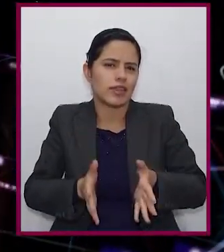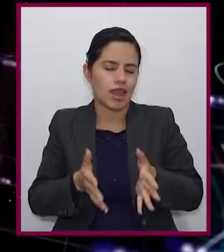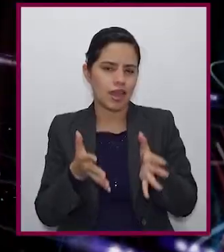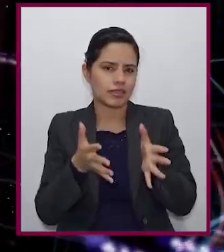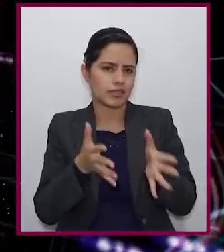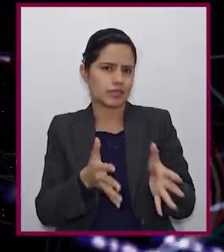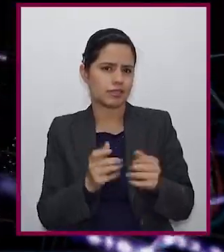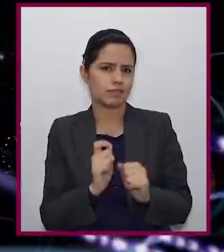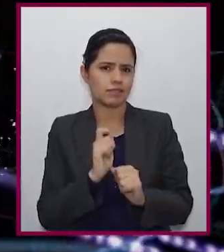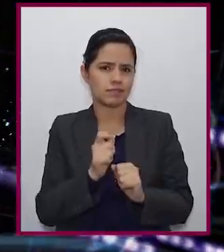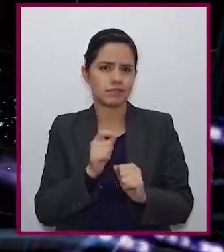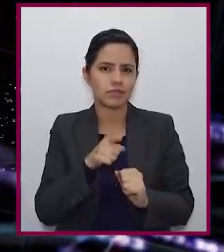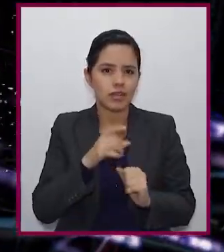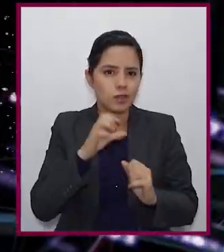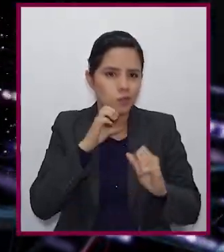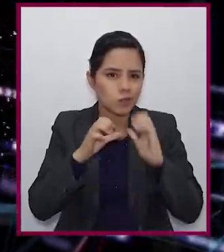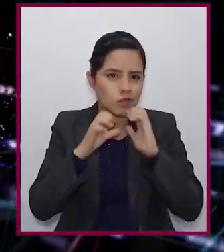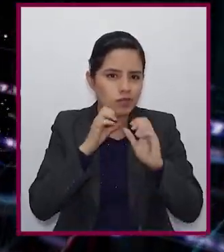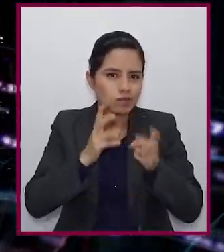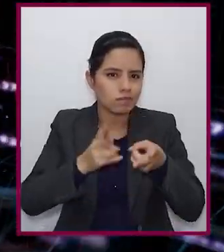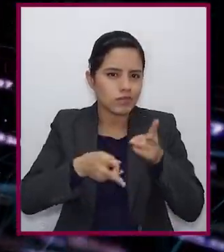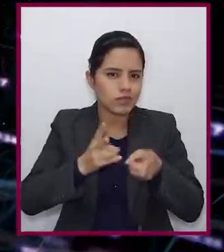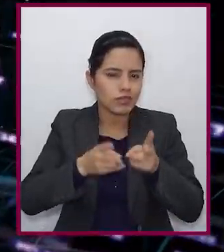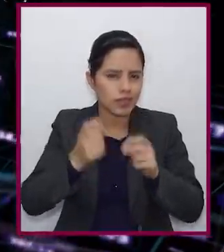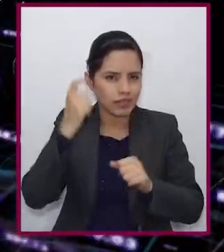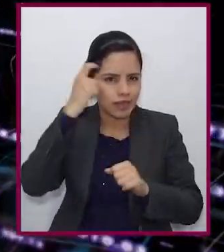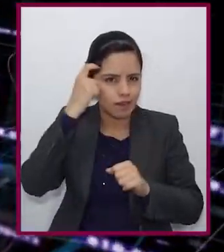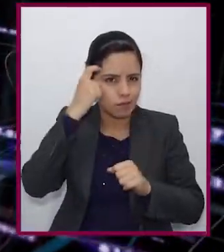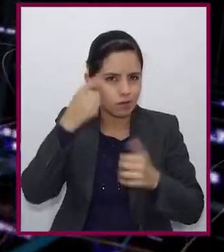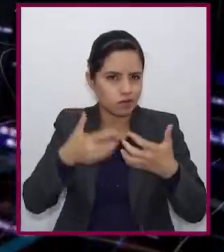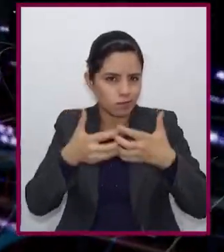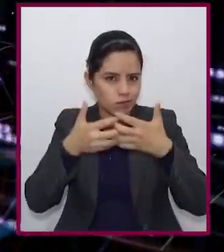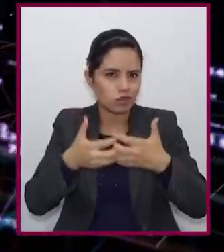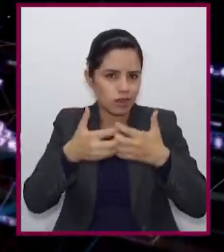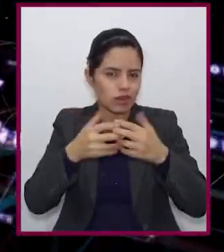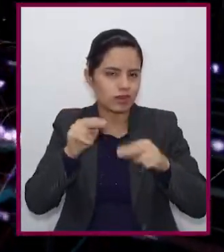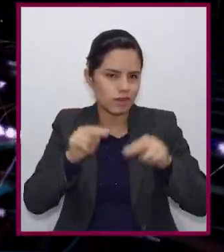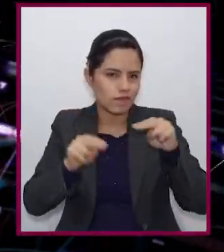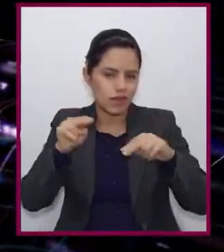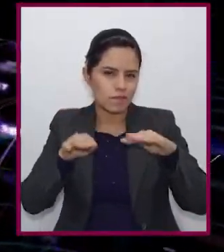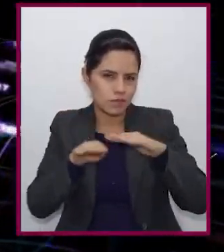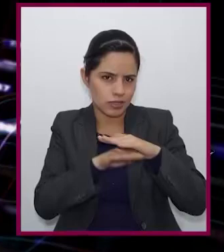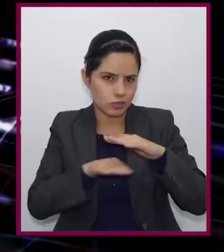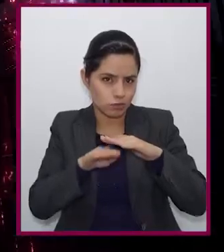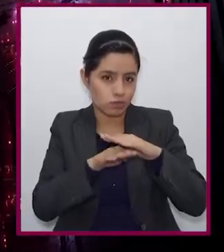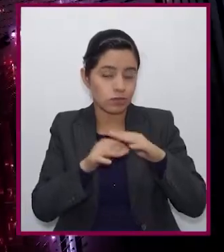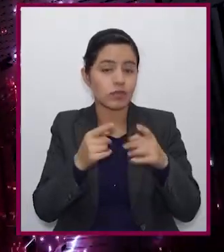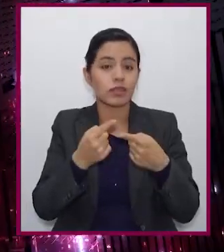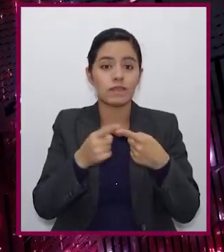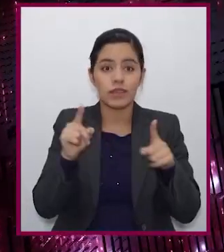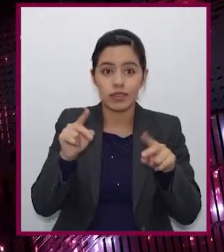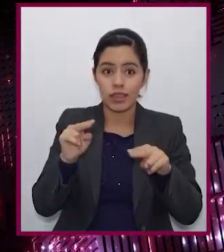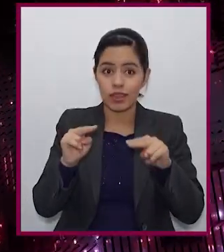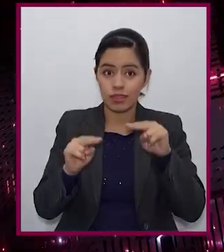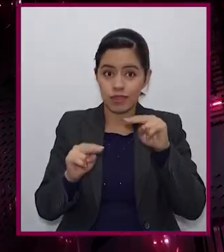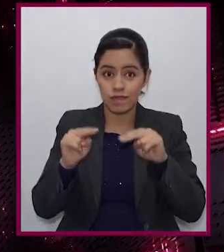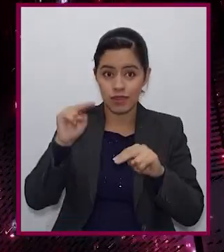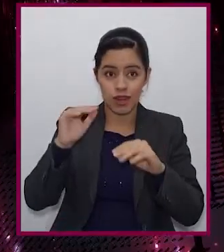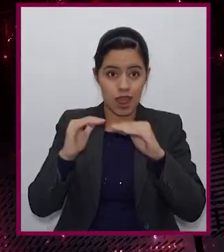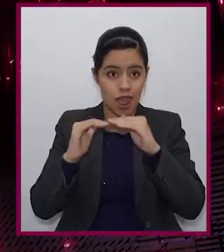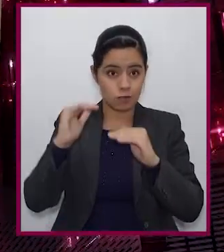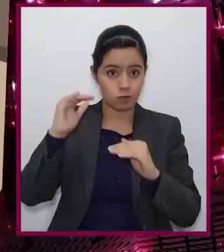el lenguaje que se habla directamente con el cerebro de la computadora, los de bajo nivel. En cambio, los lenguajes de alto